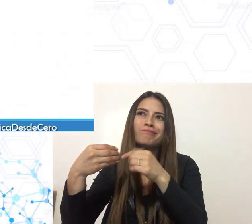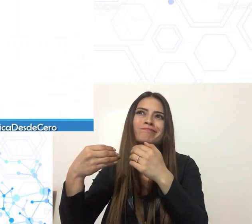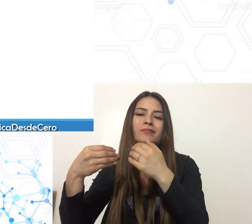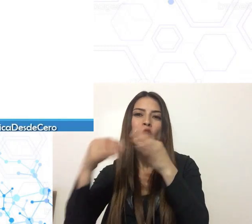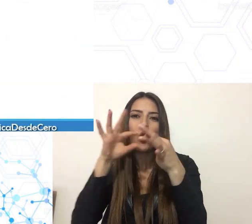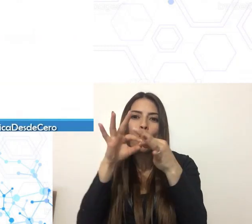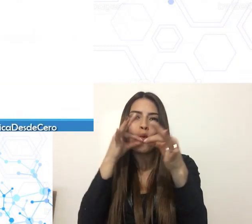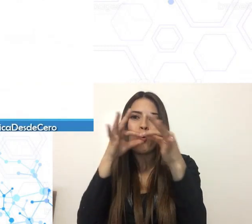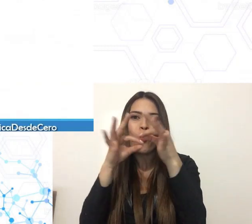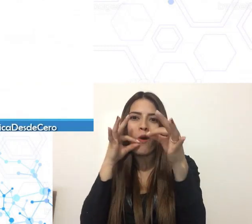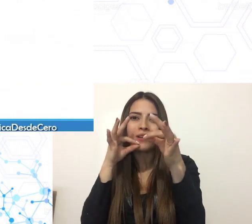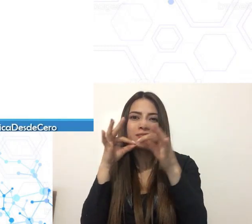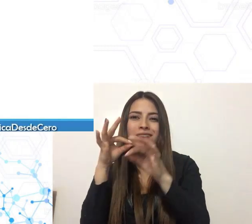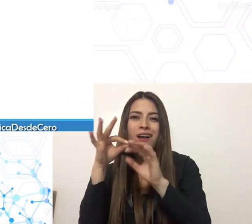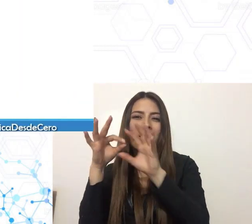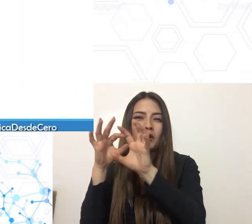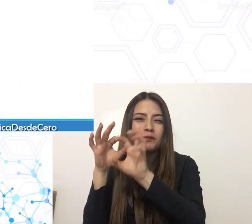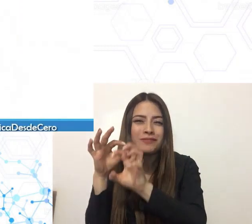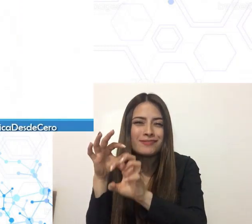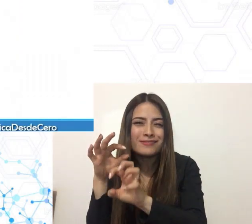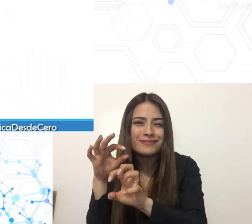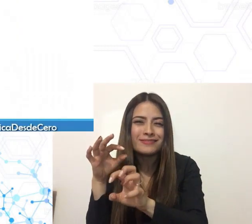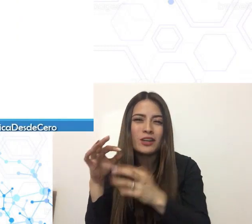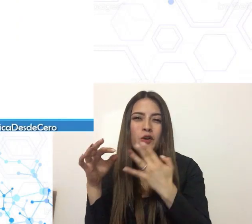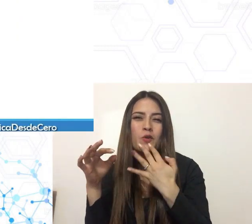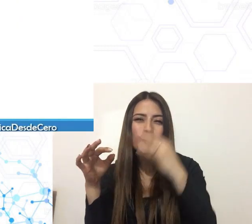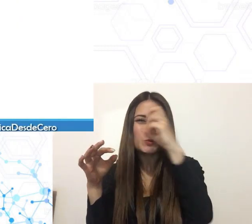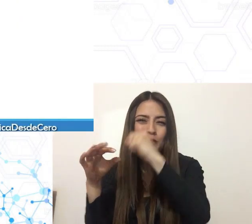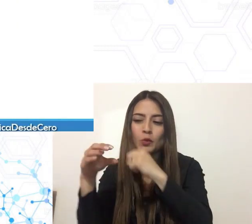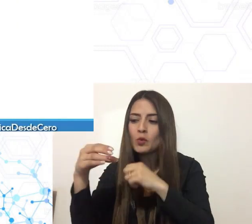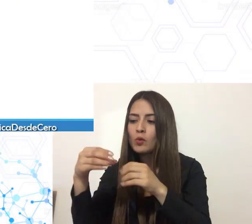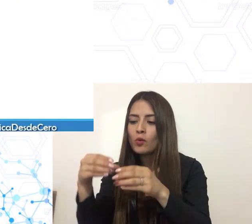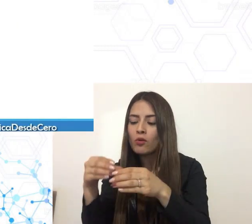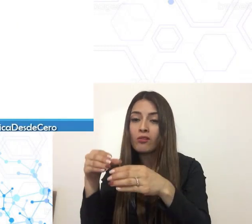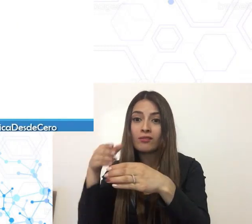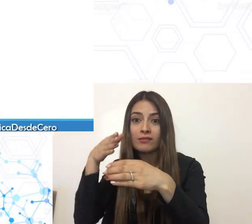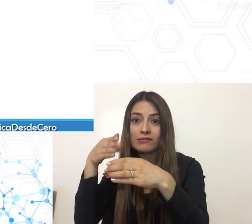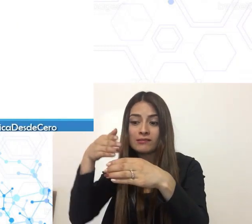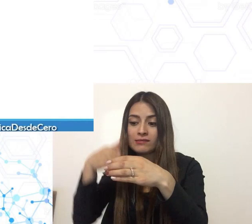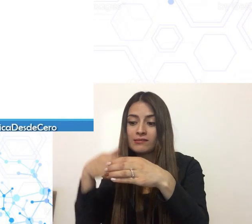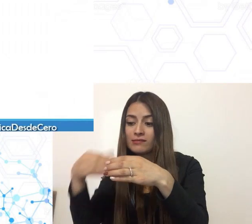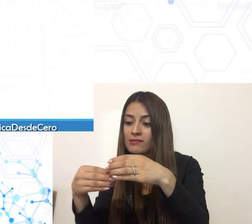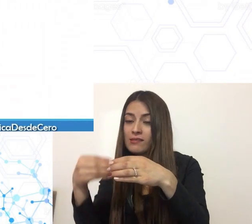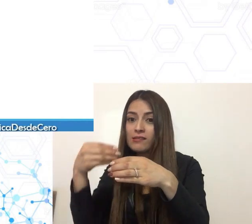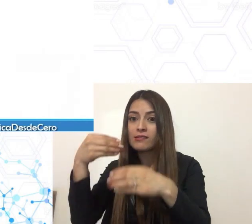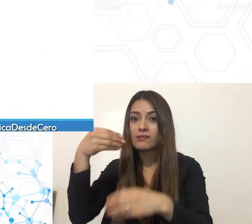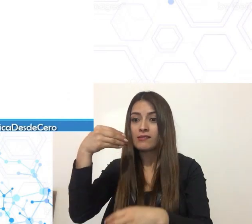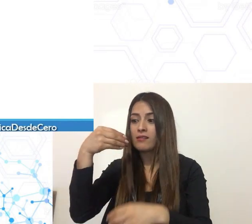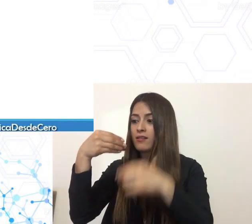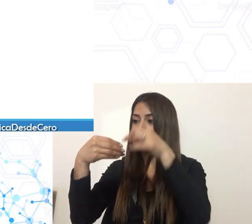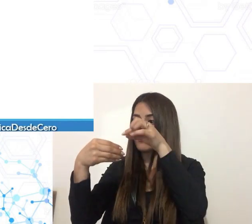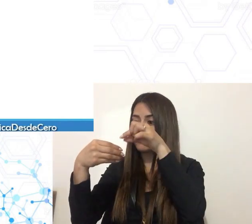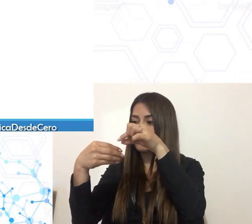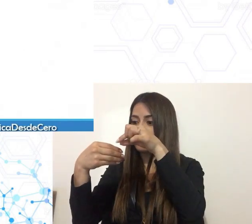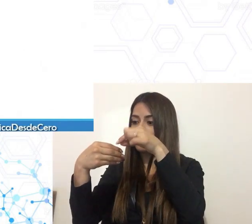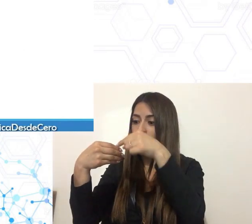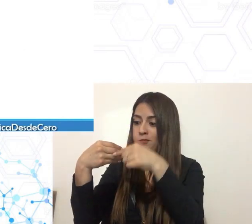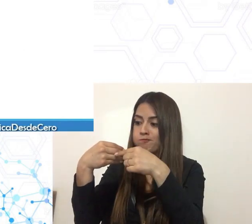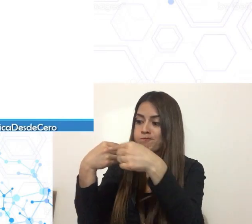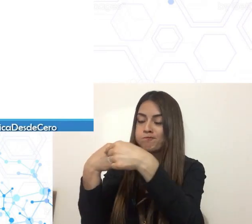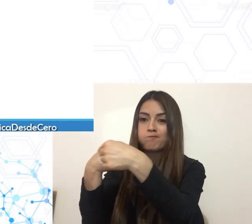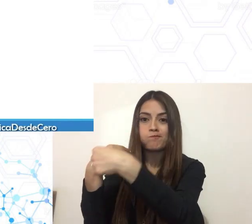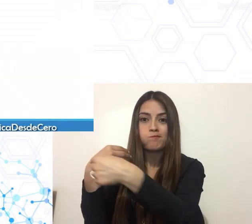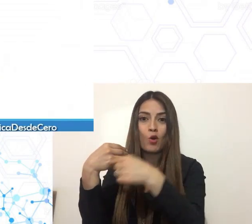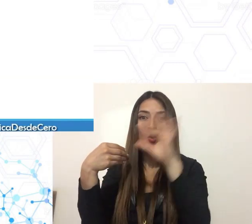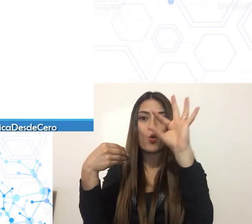que la carga positiva del átomo con esa carga negativa se iba a neutralizar, de tal manera que si yo